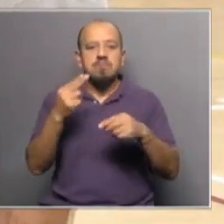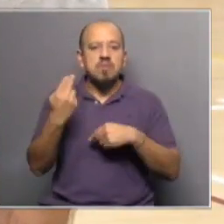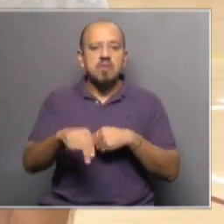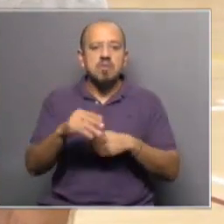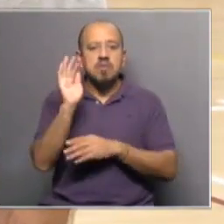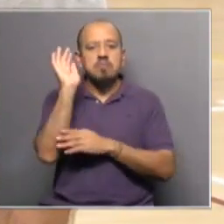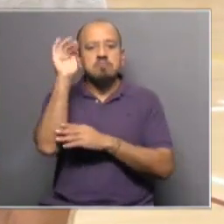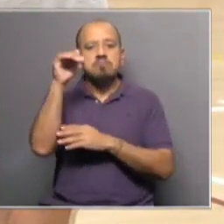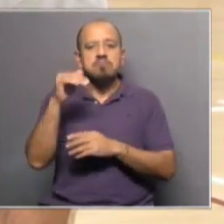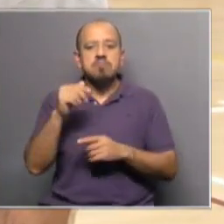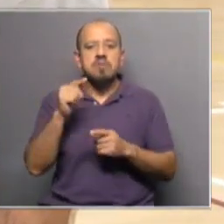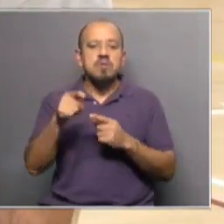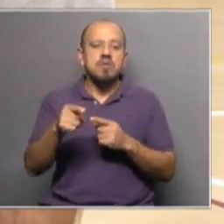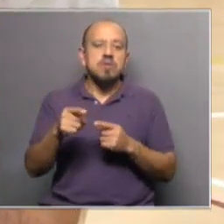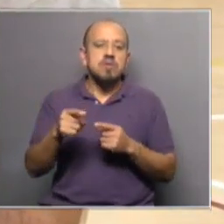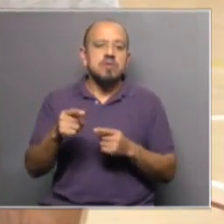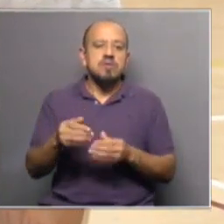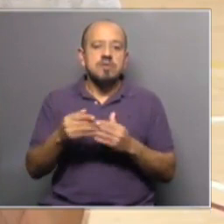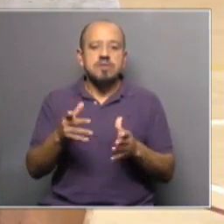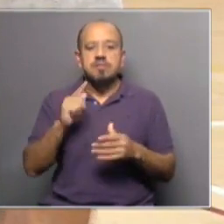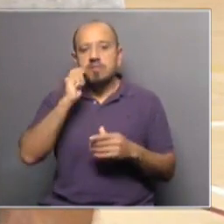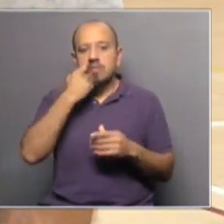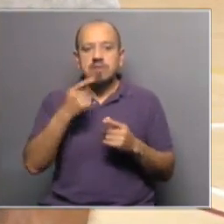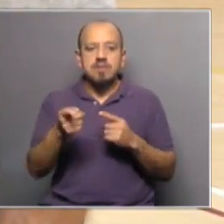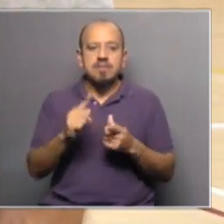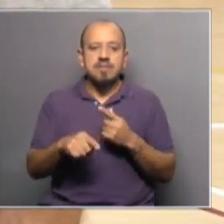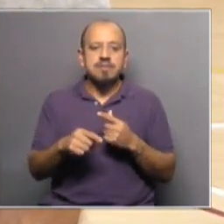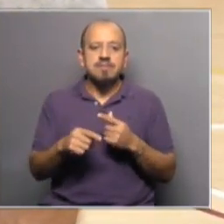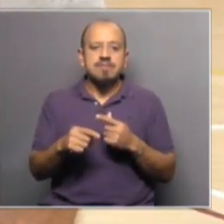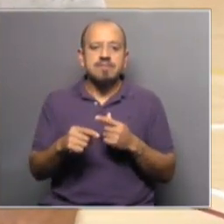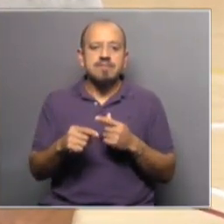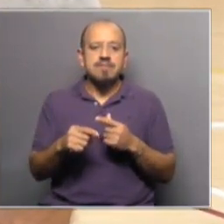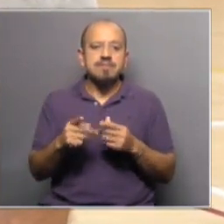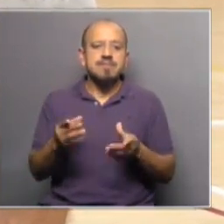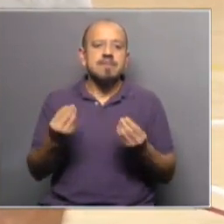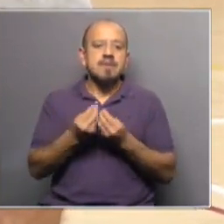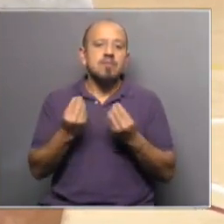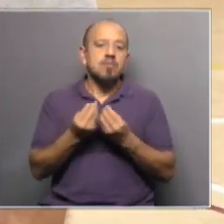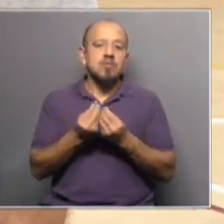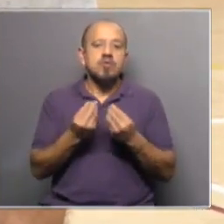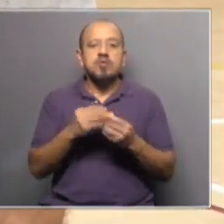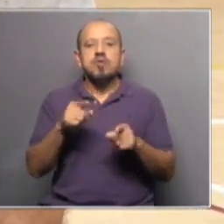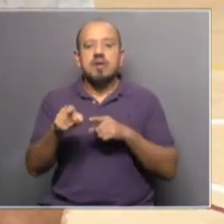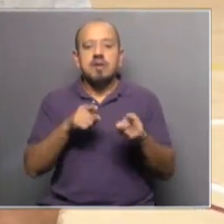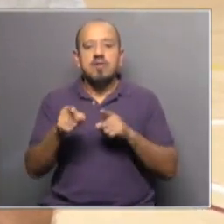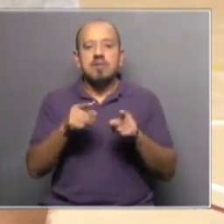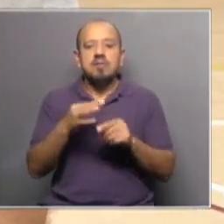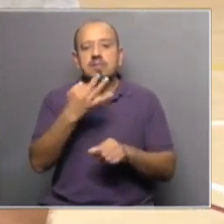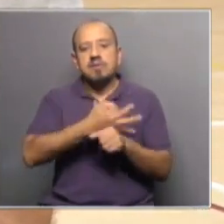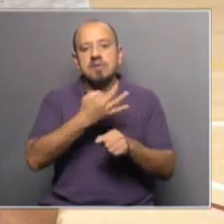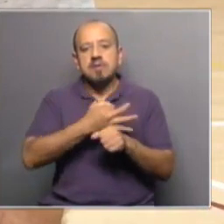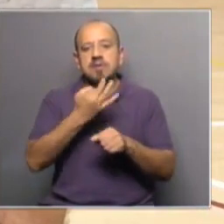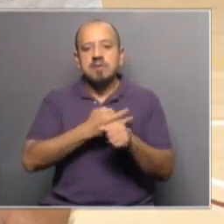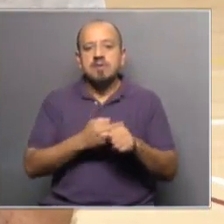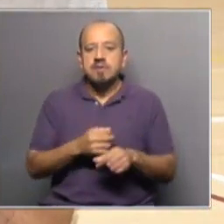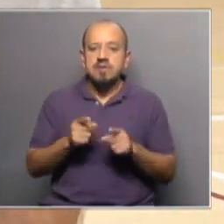básquet. Empecé desde cero y me encantó. Tuve varios técnicos que me enseñaron un montón de cosas y bueno,